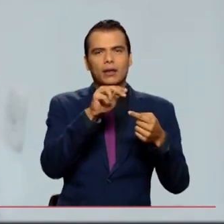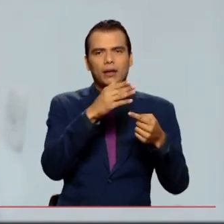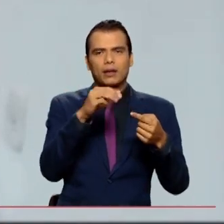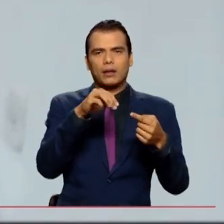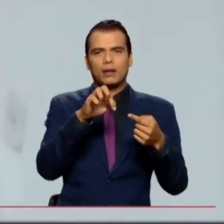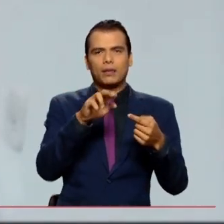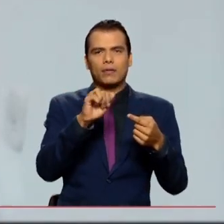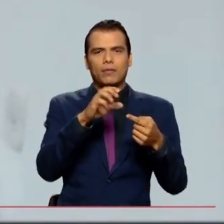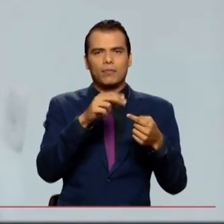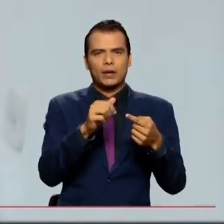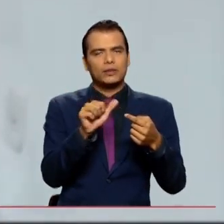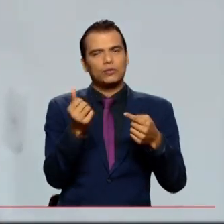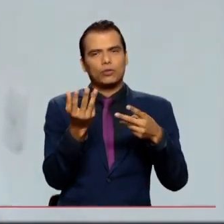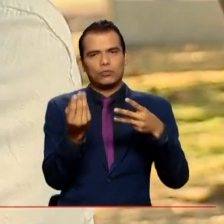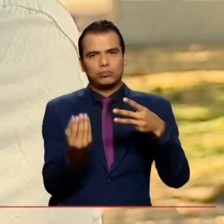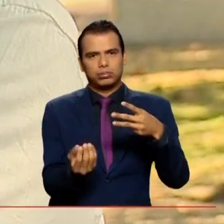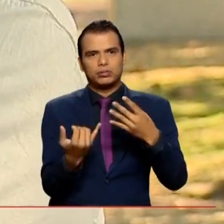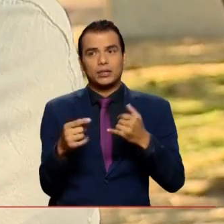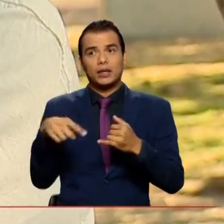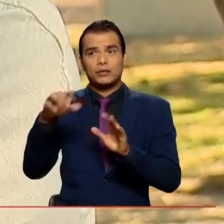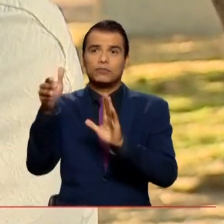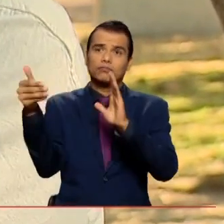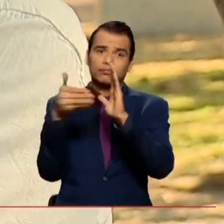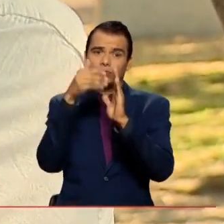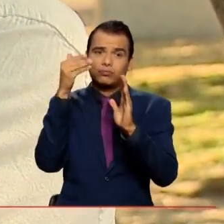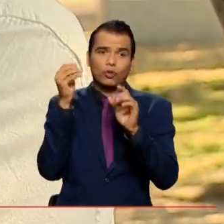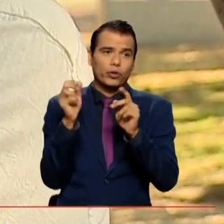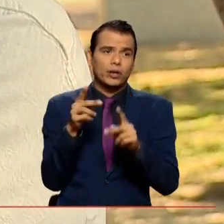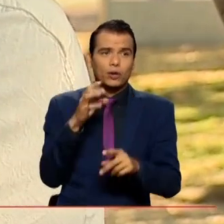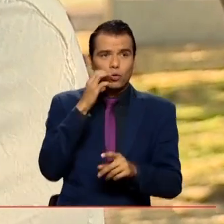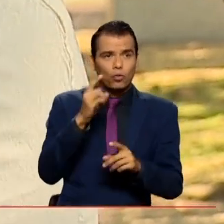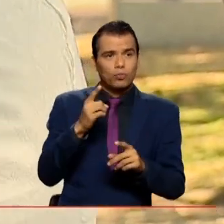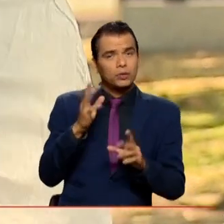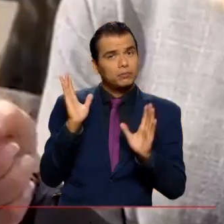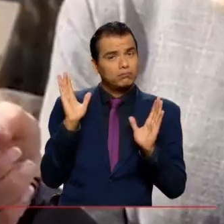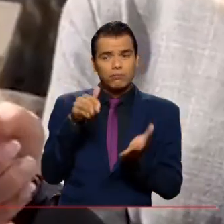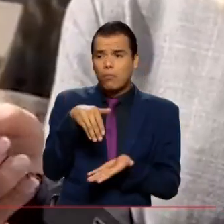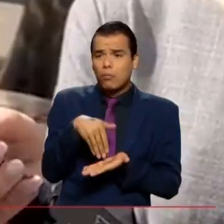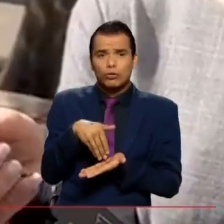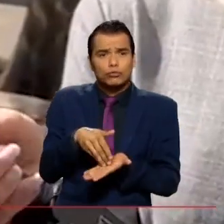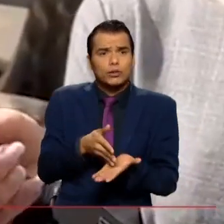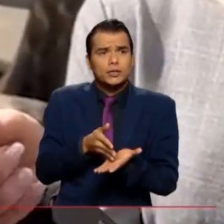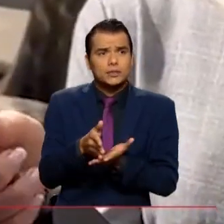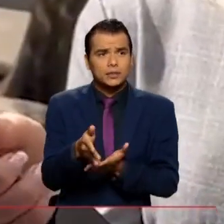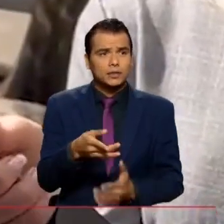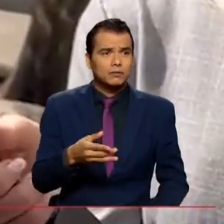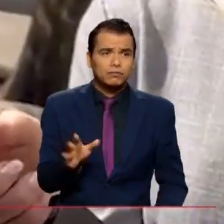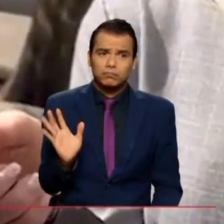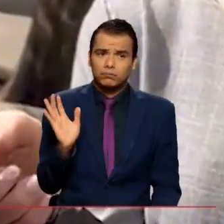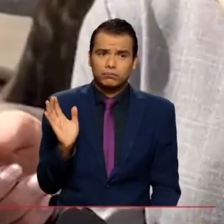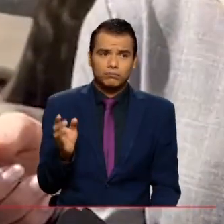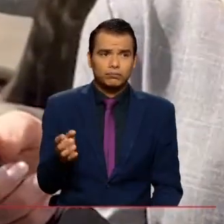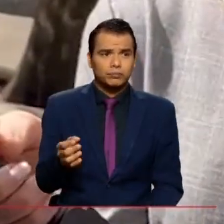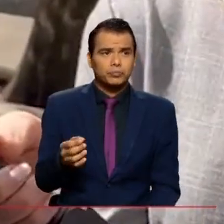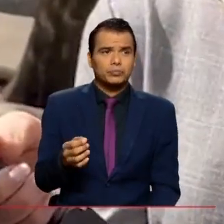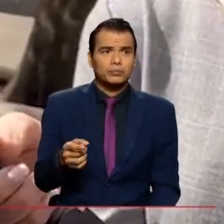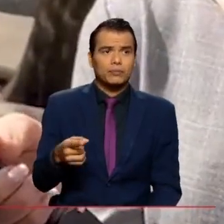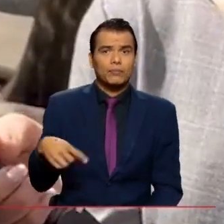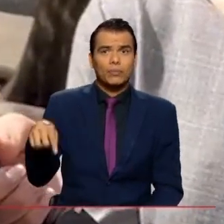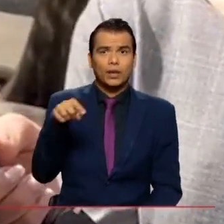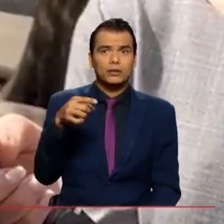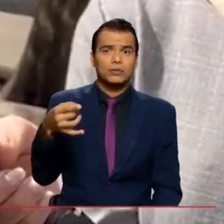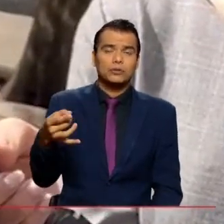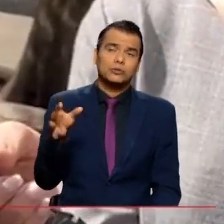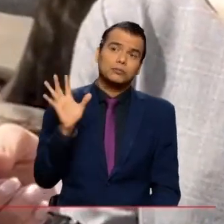presente resolución procede recurso de reposición. El candidato mantiene su postura. Hemos sido derrotados 6-2, pero